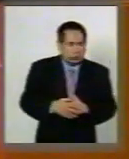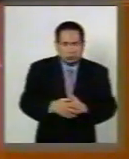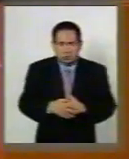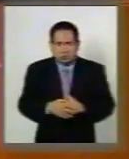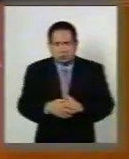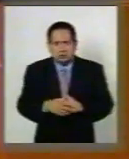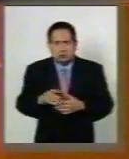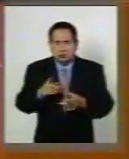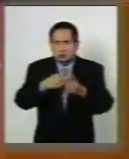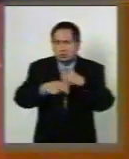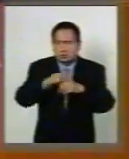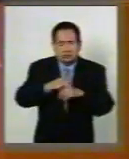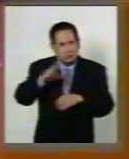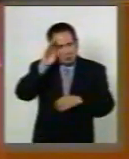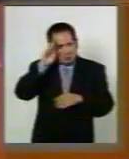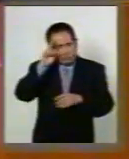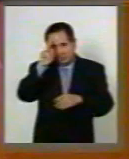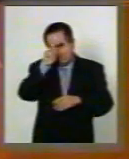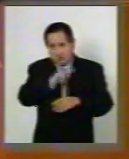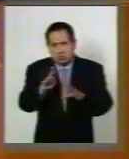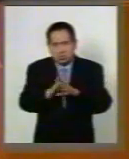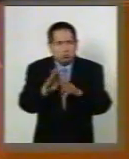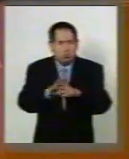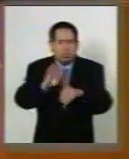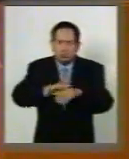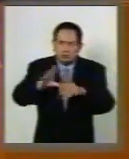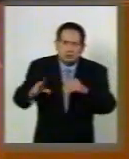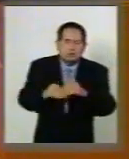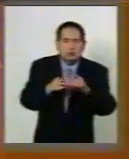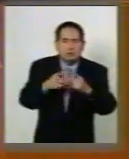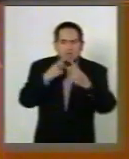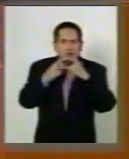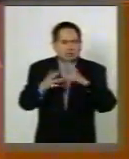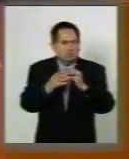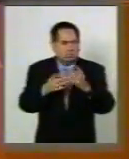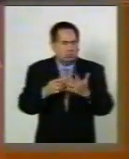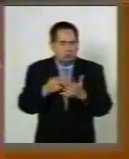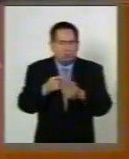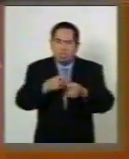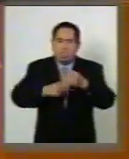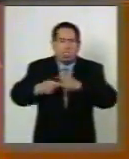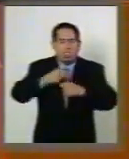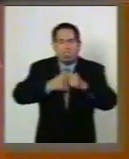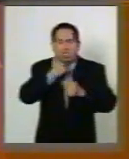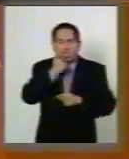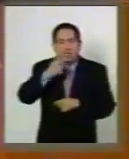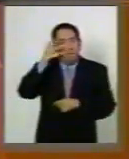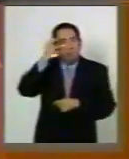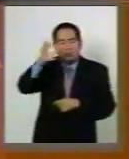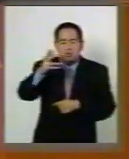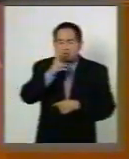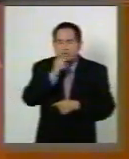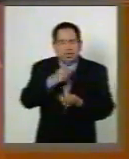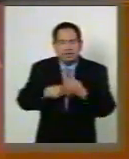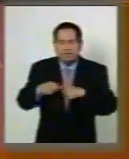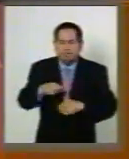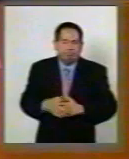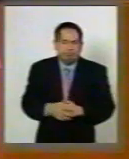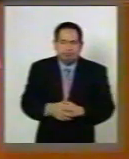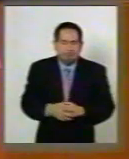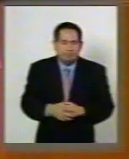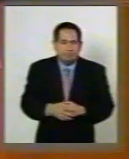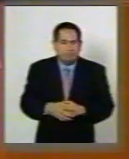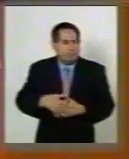máquina bélica como signo adicional de la involución hacia el futuro.